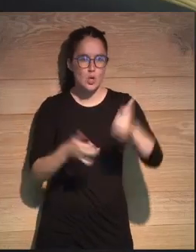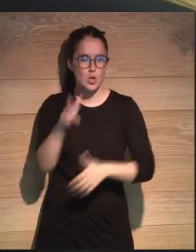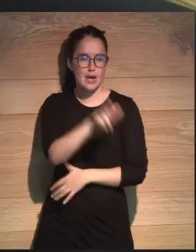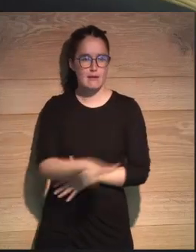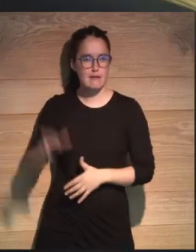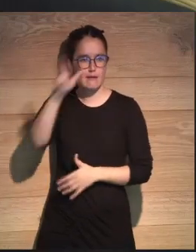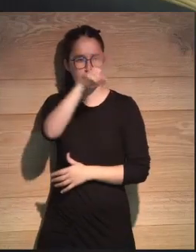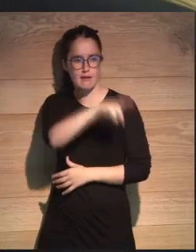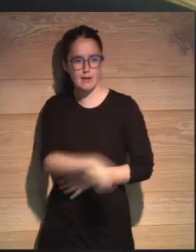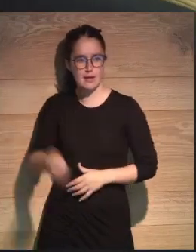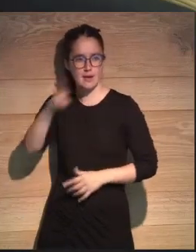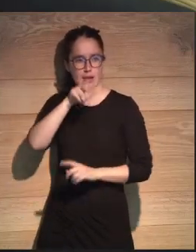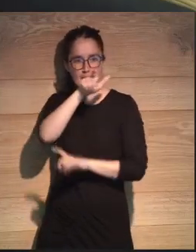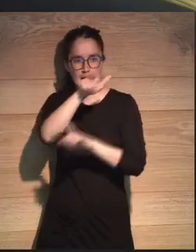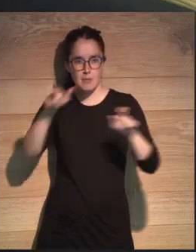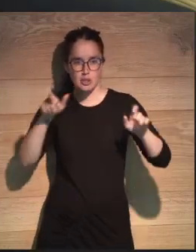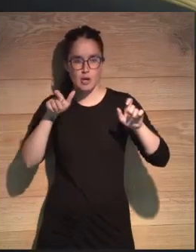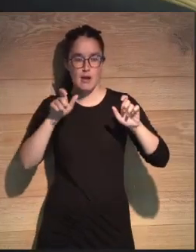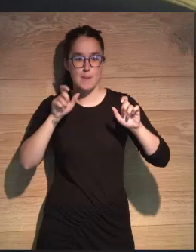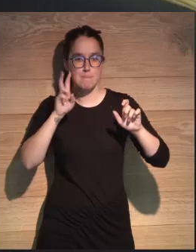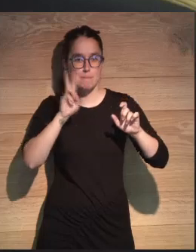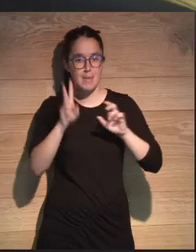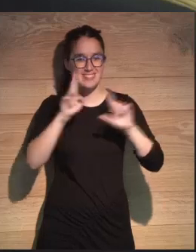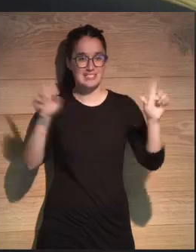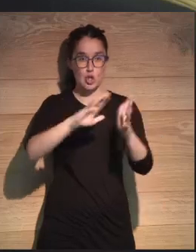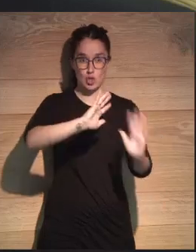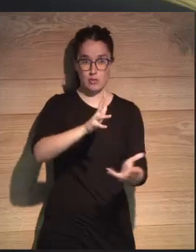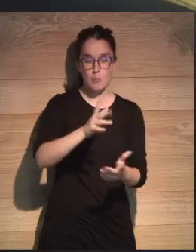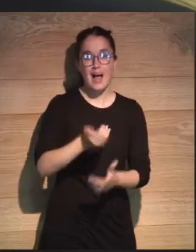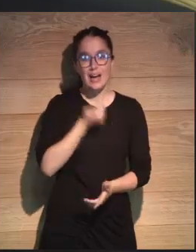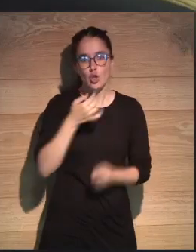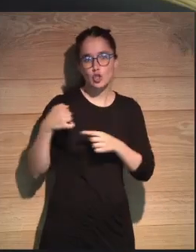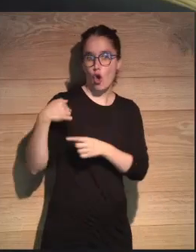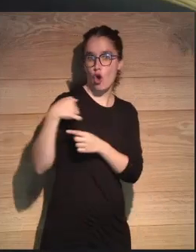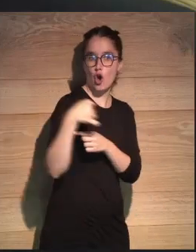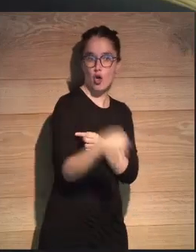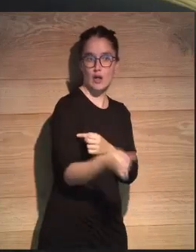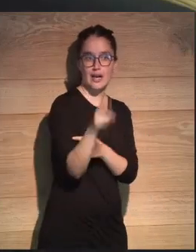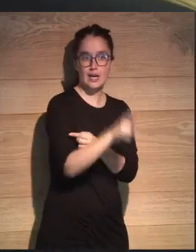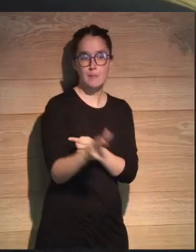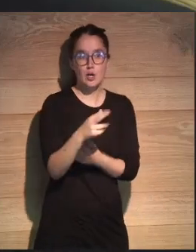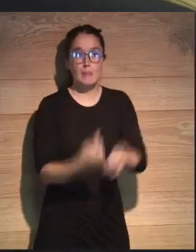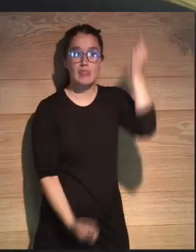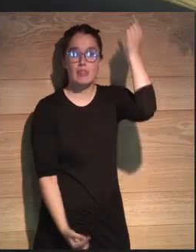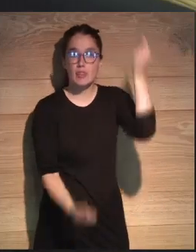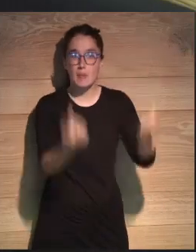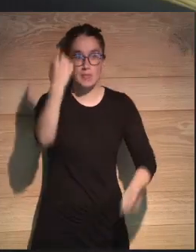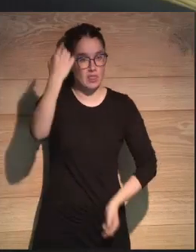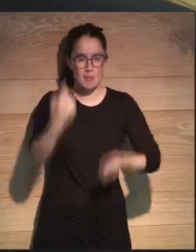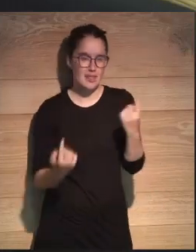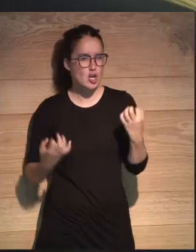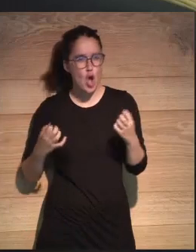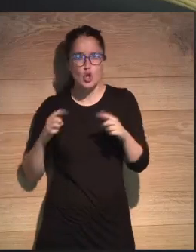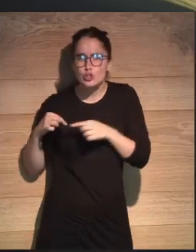insistir. La gente ve los telediarios, pues una píldorita diaria, pero no de forma tan escalonada como se